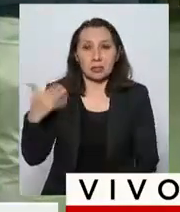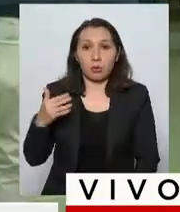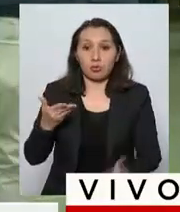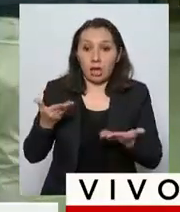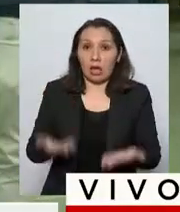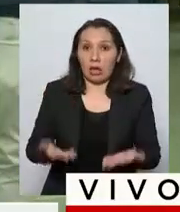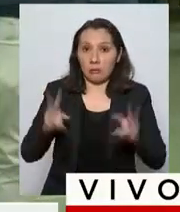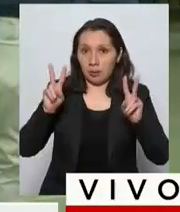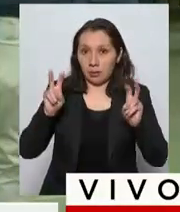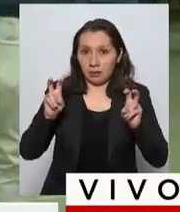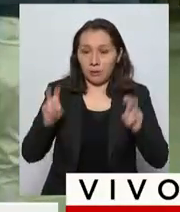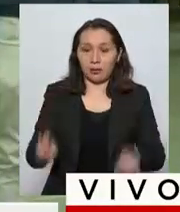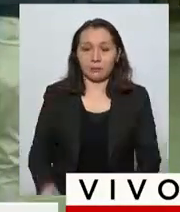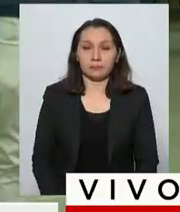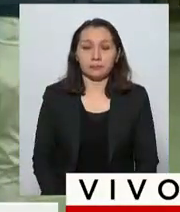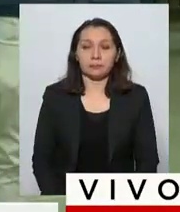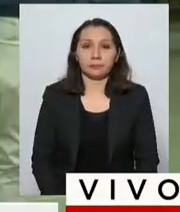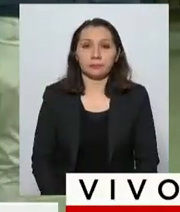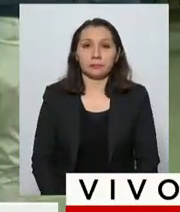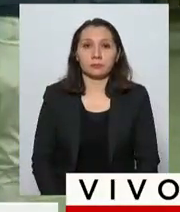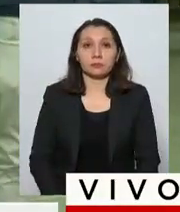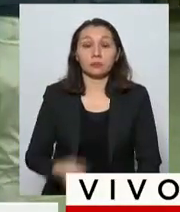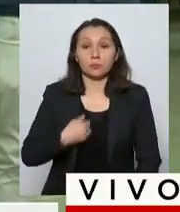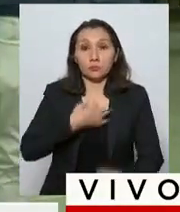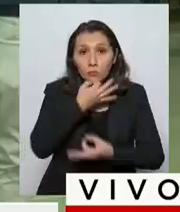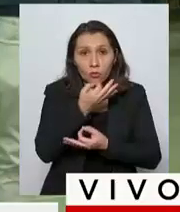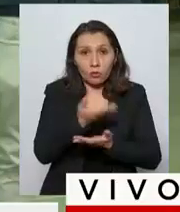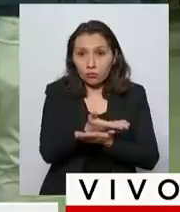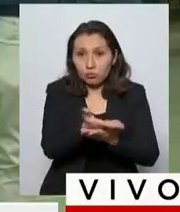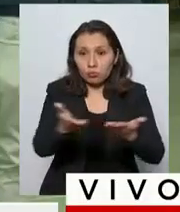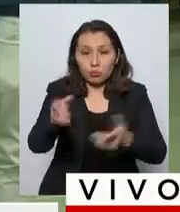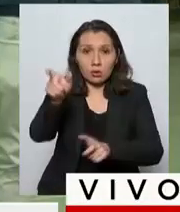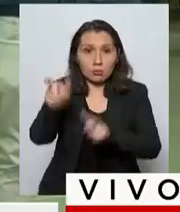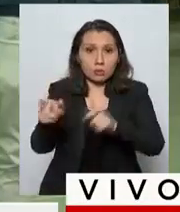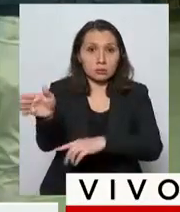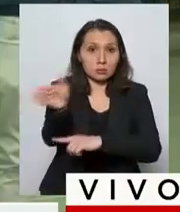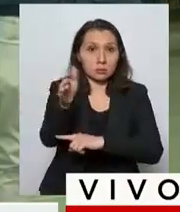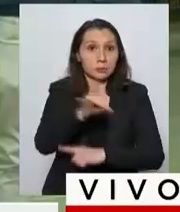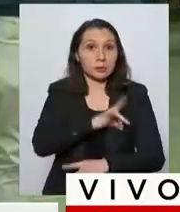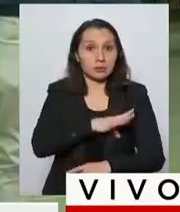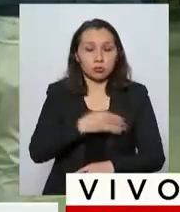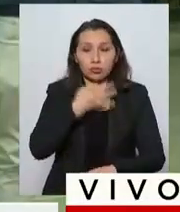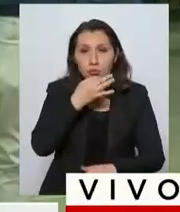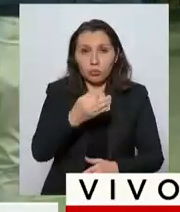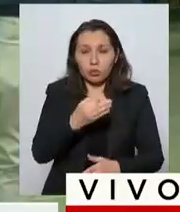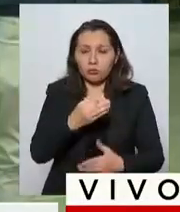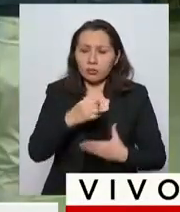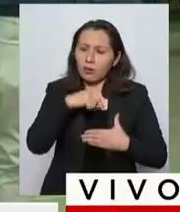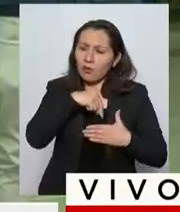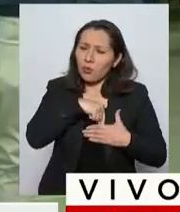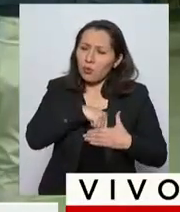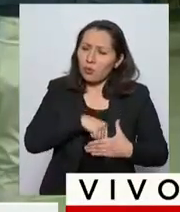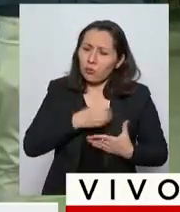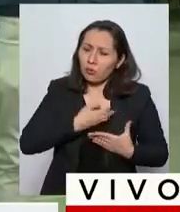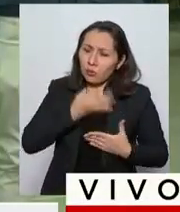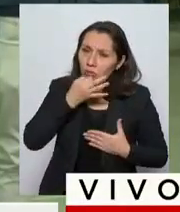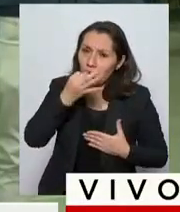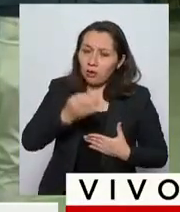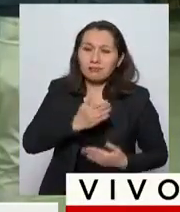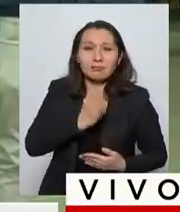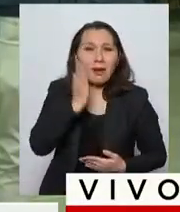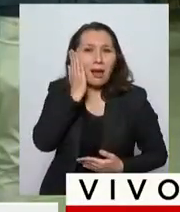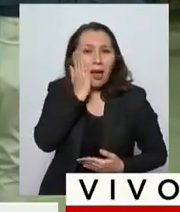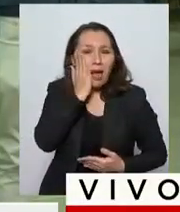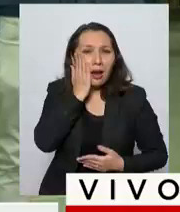esta materia. Me dirijo a todos mis compatriotas y les digo desde el fondo del alma, queridos